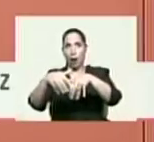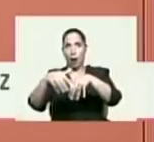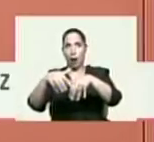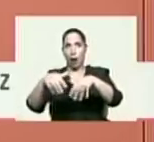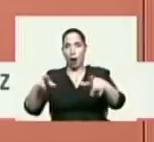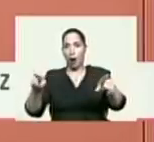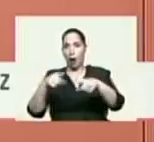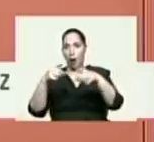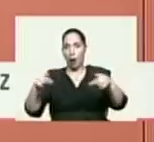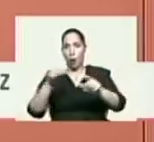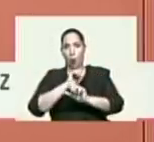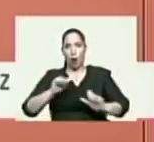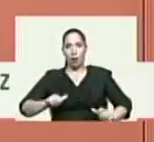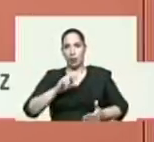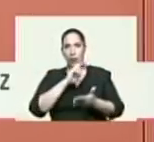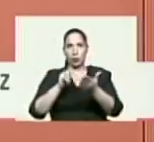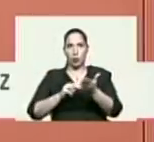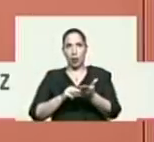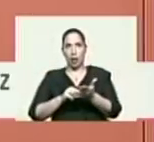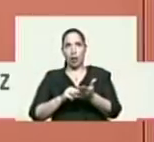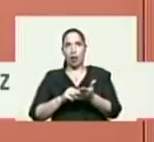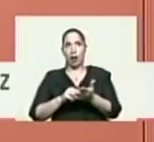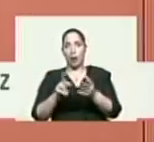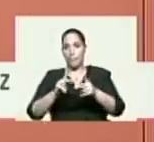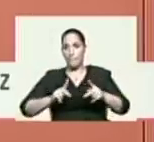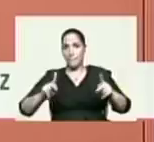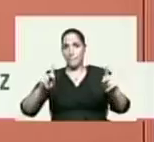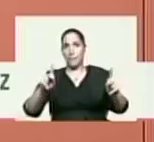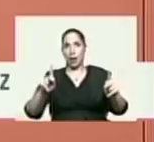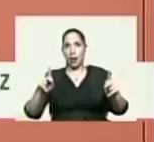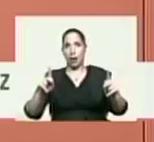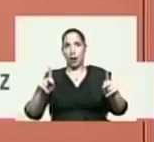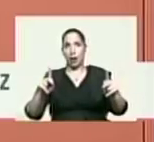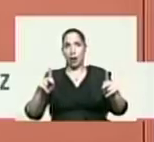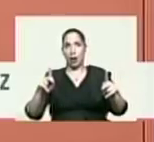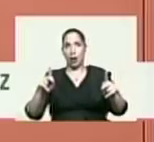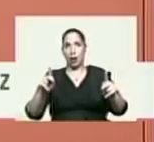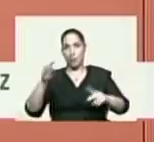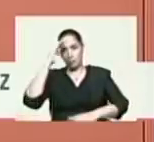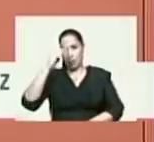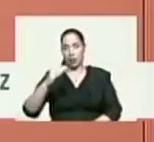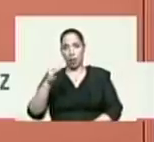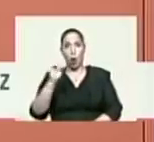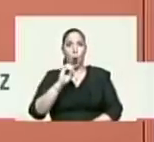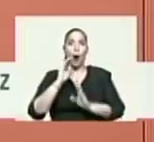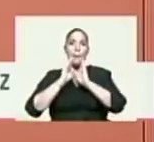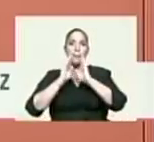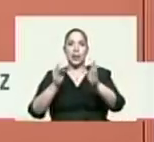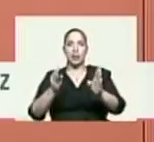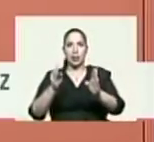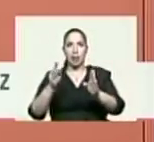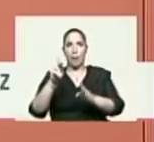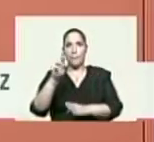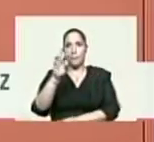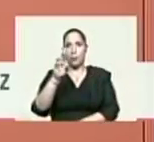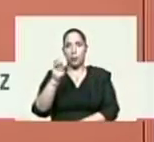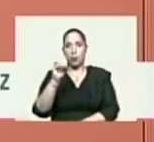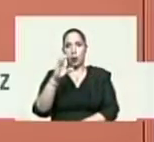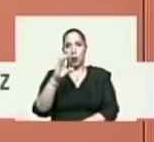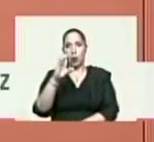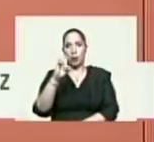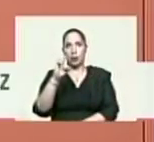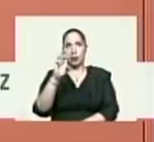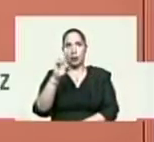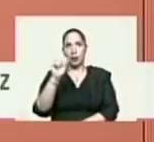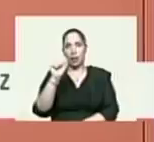Nacional generalmente ocurre o en el patio de la Academia Militar o en la Avenida Monumental de los Próceres.